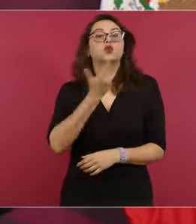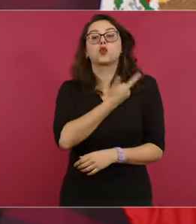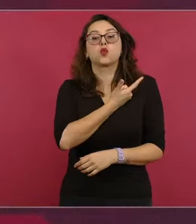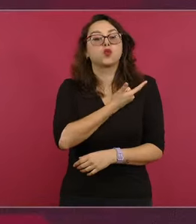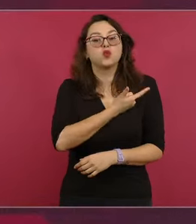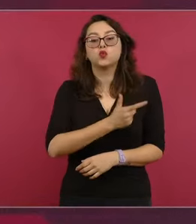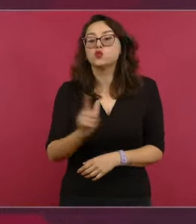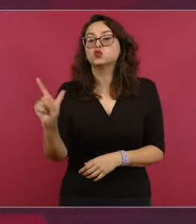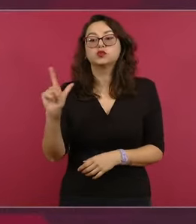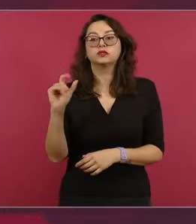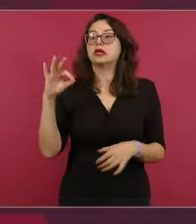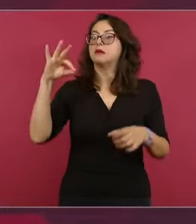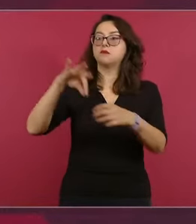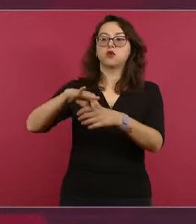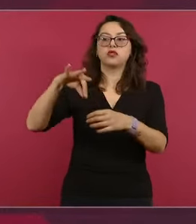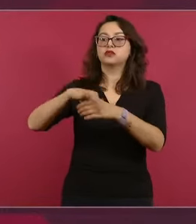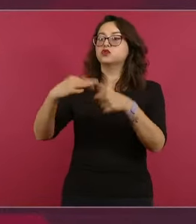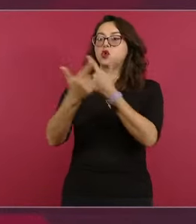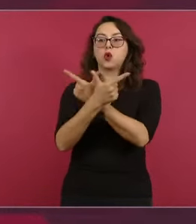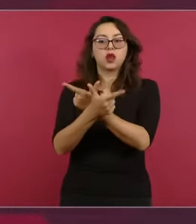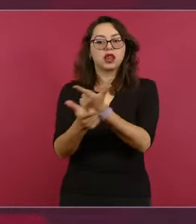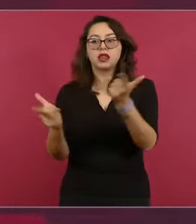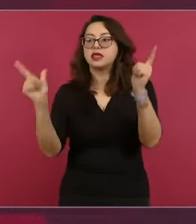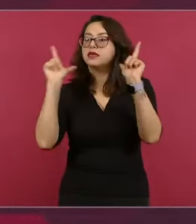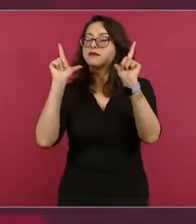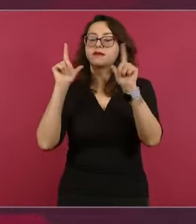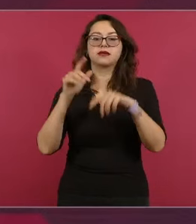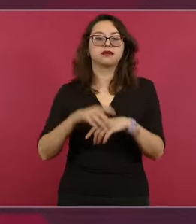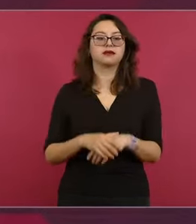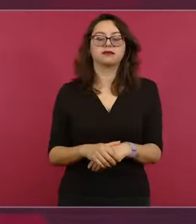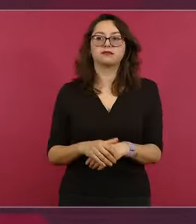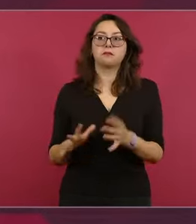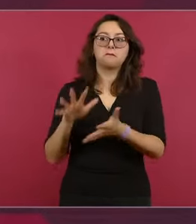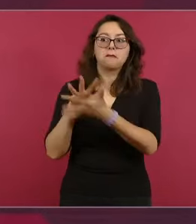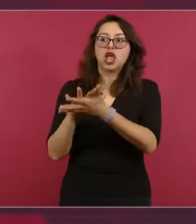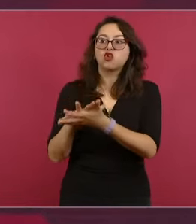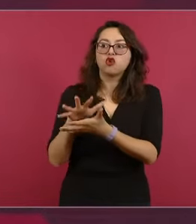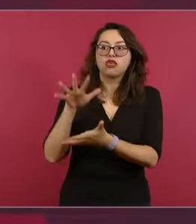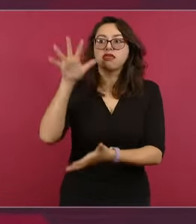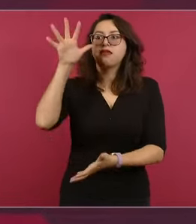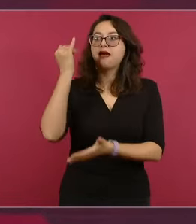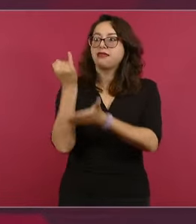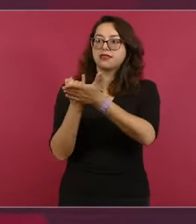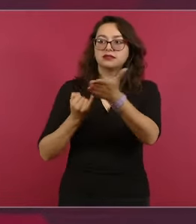libremente a su autoridad, en este caso al presidente.